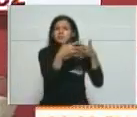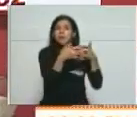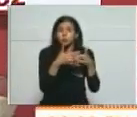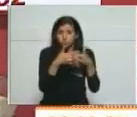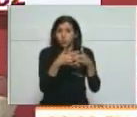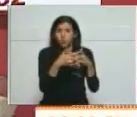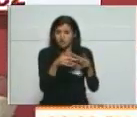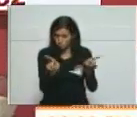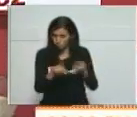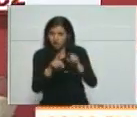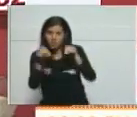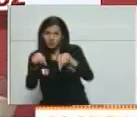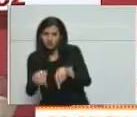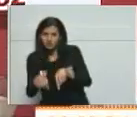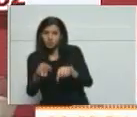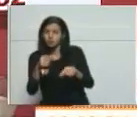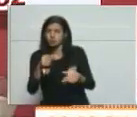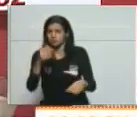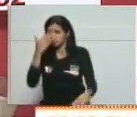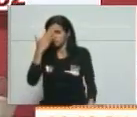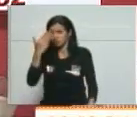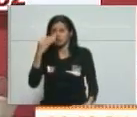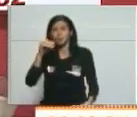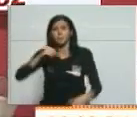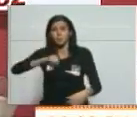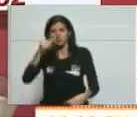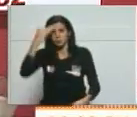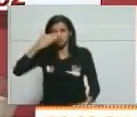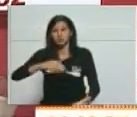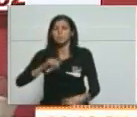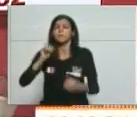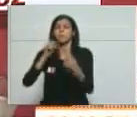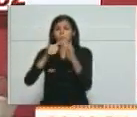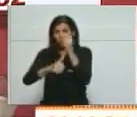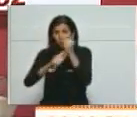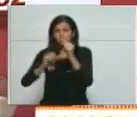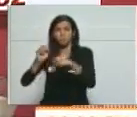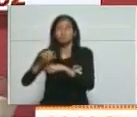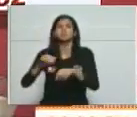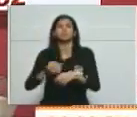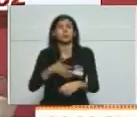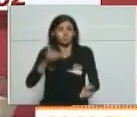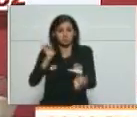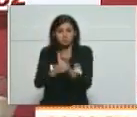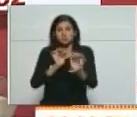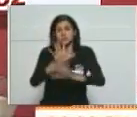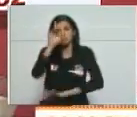años por considerar que puede causar enfermedades.